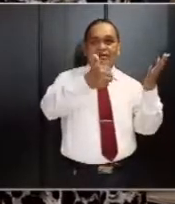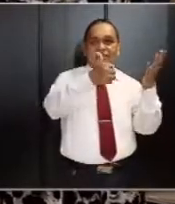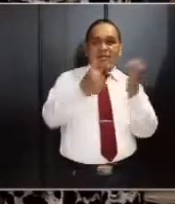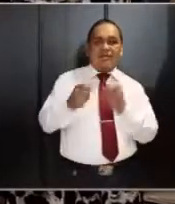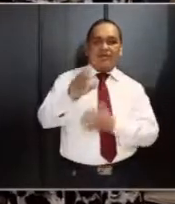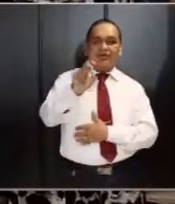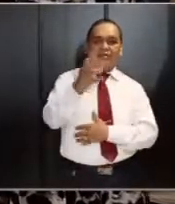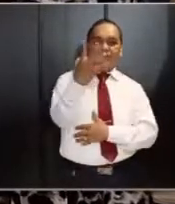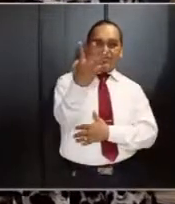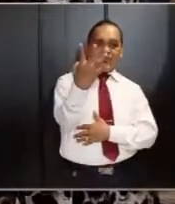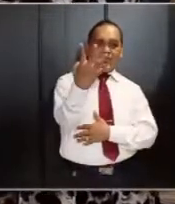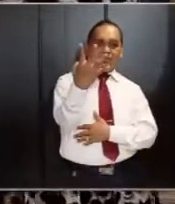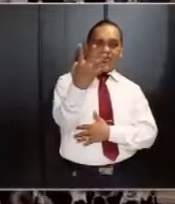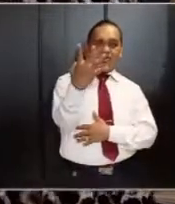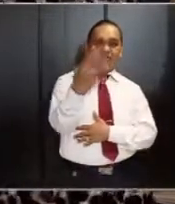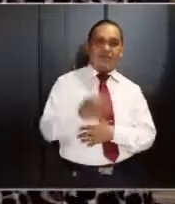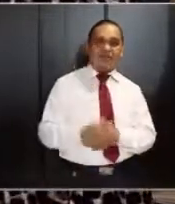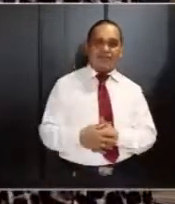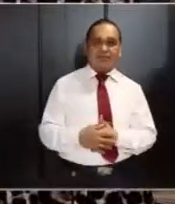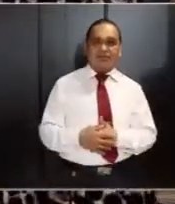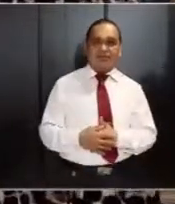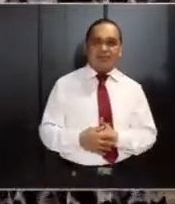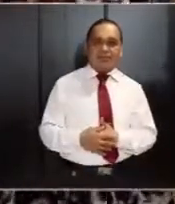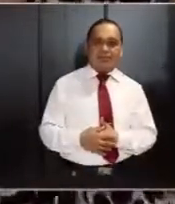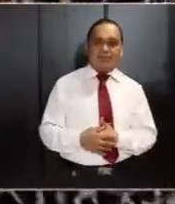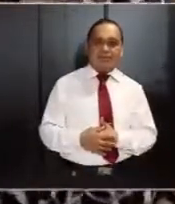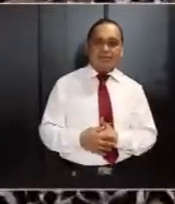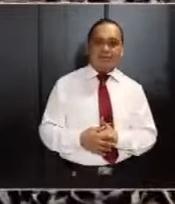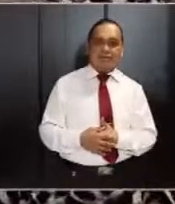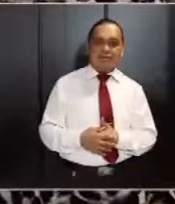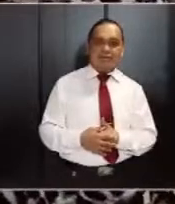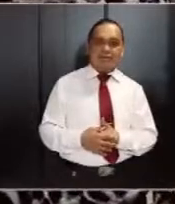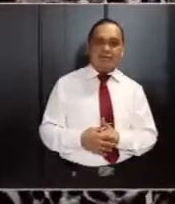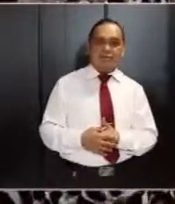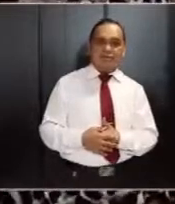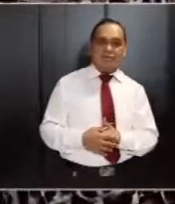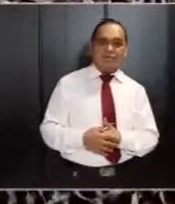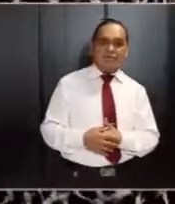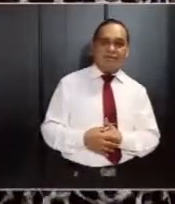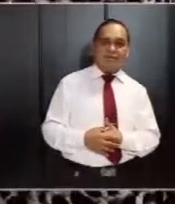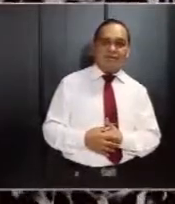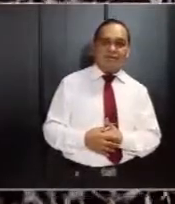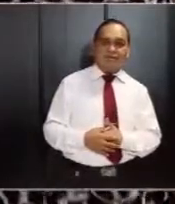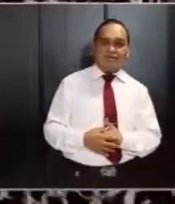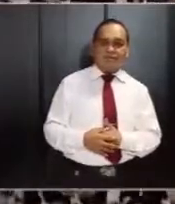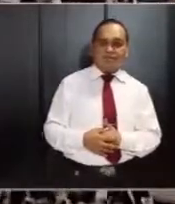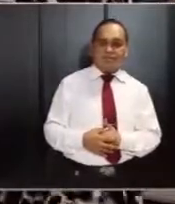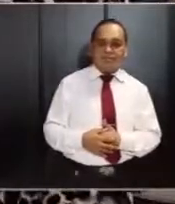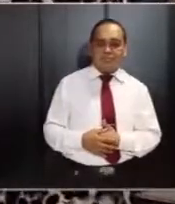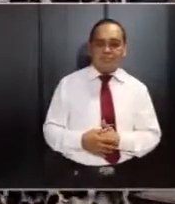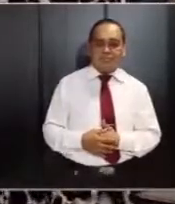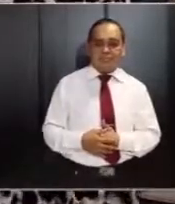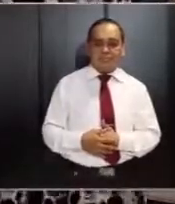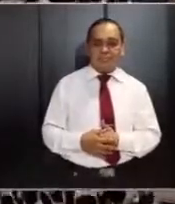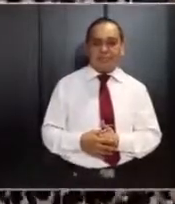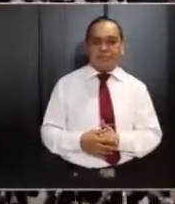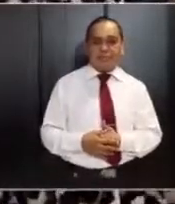6234, de la Miguel Hidalgo. Muy bien, a ver, otro rapidísimo. ¿Quién venía? Vente, mi vida.